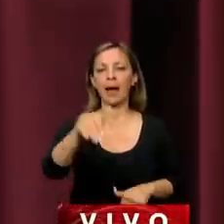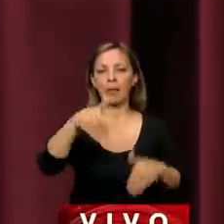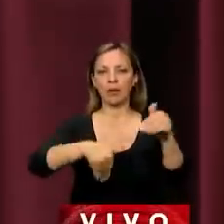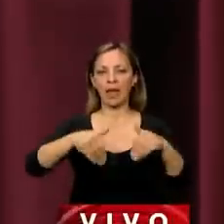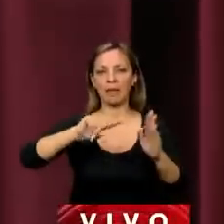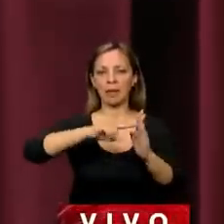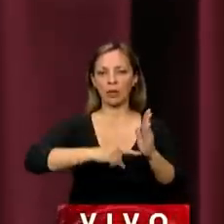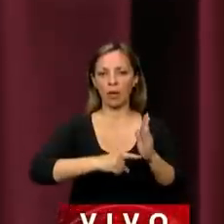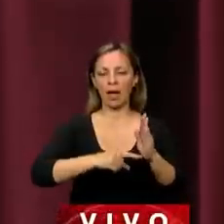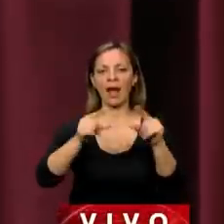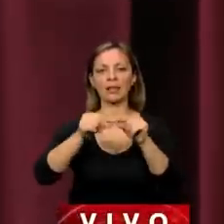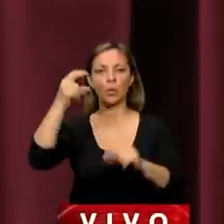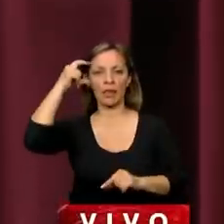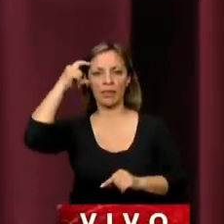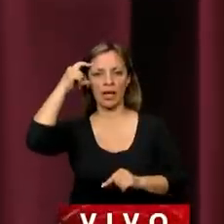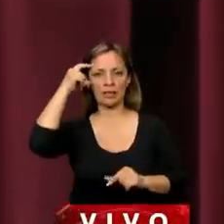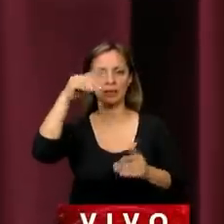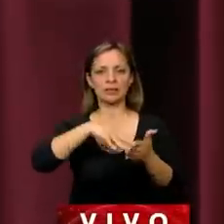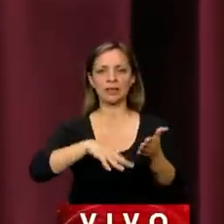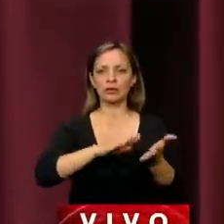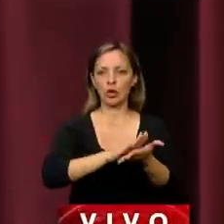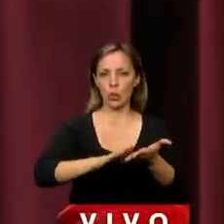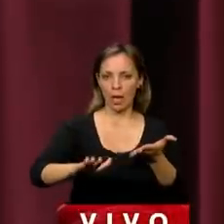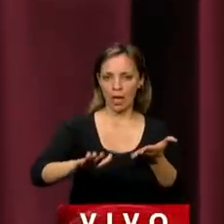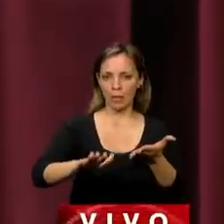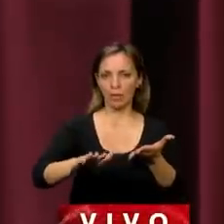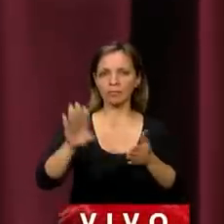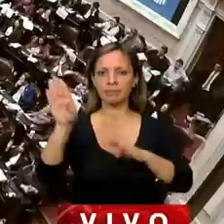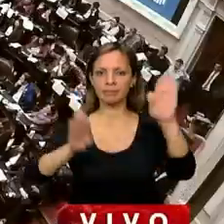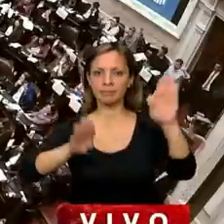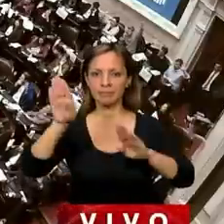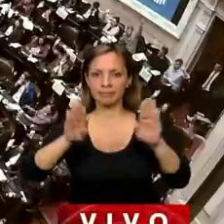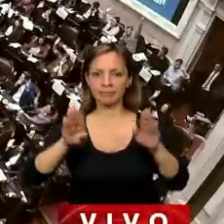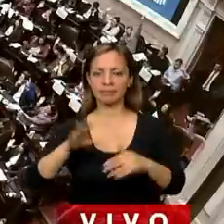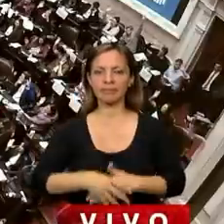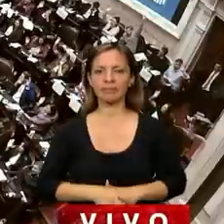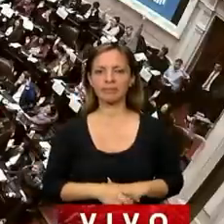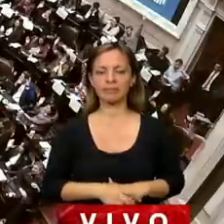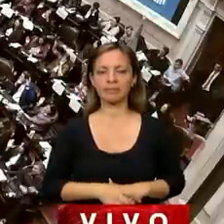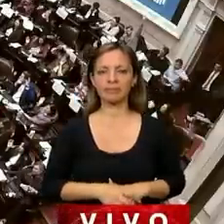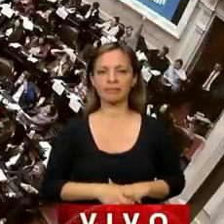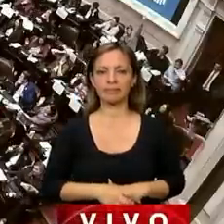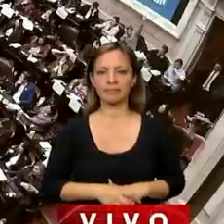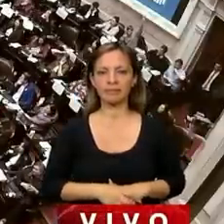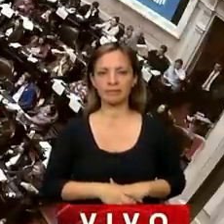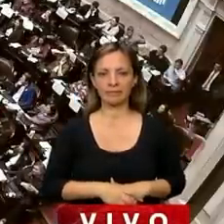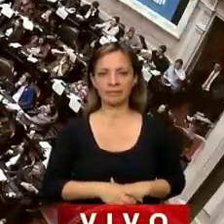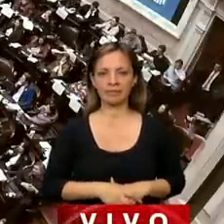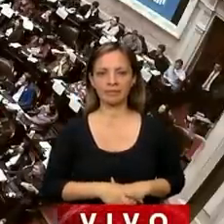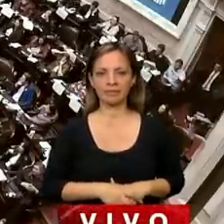en particular el artículo 10 del nuevo texto. Sírvanse marcar su voto a mano alzada. Resulta afirmativo.